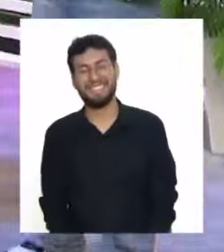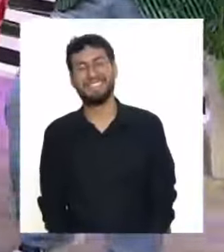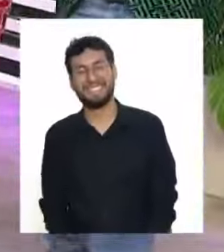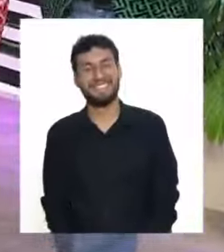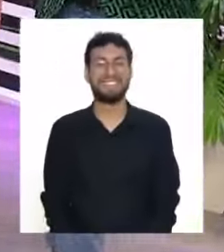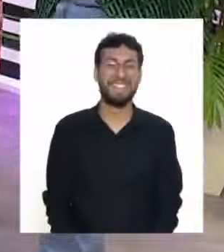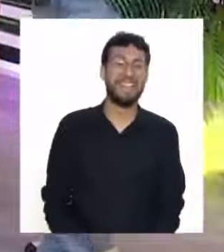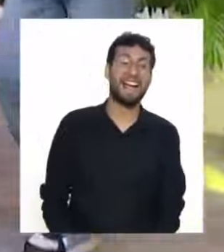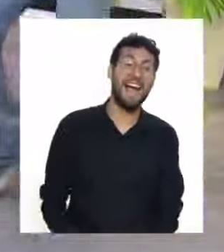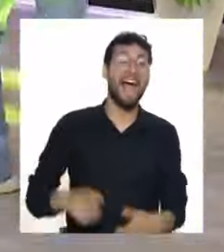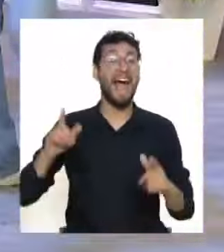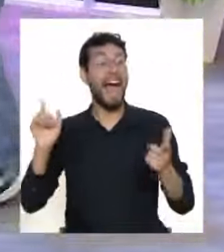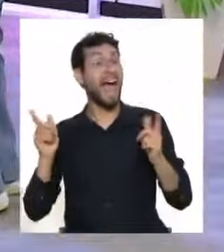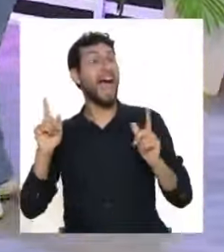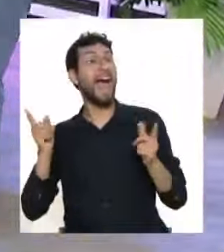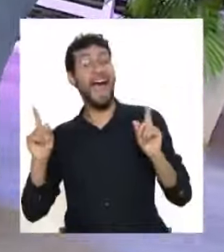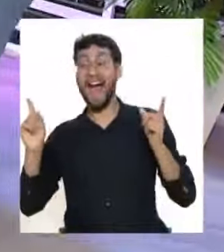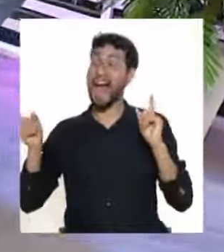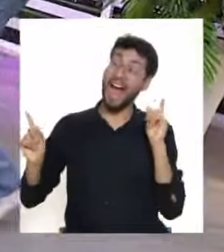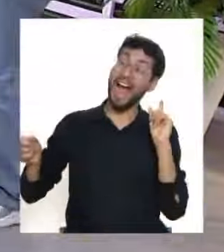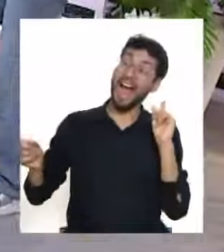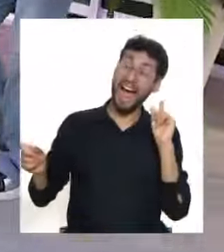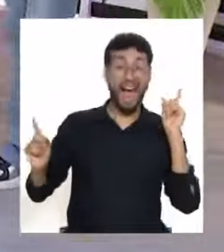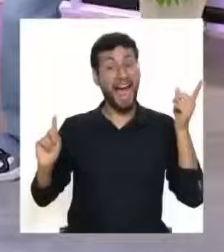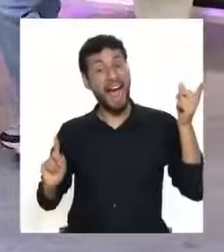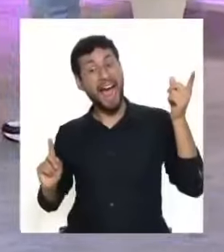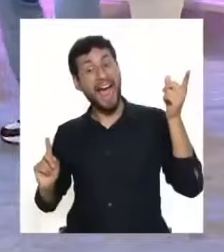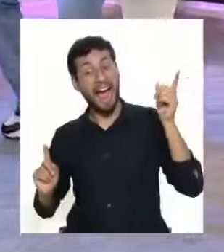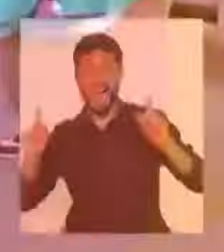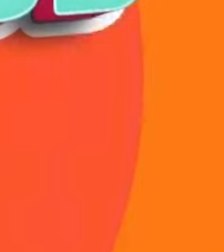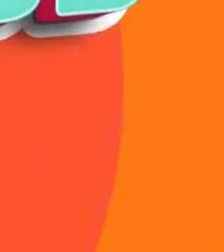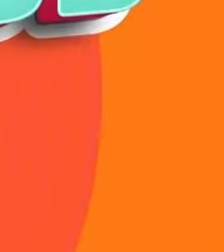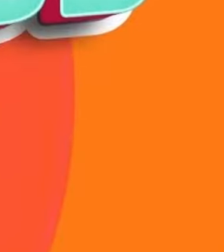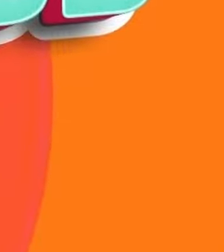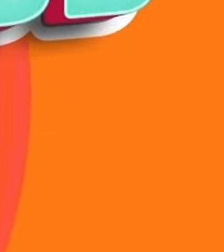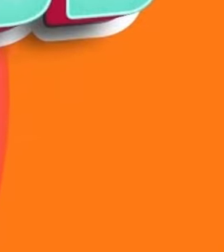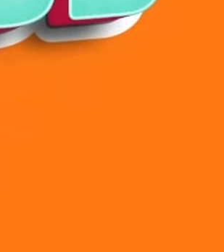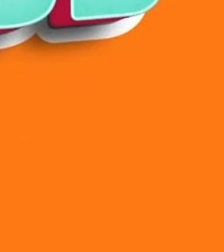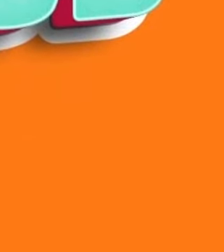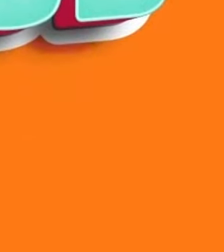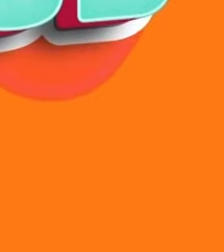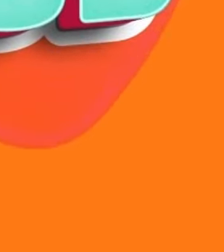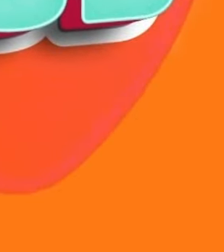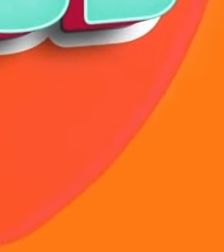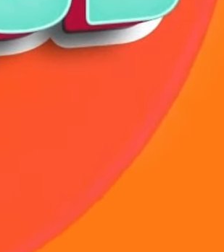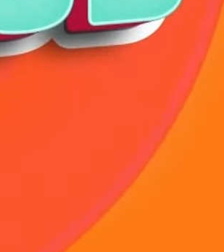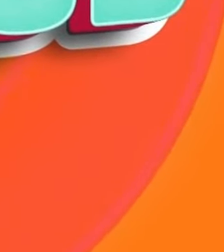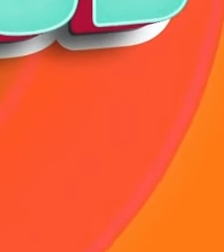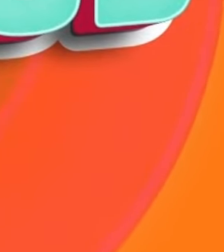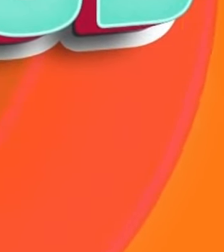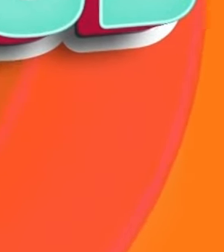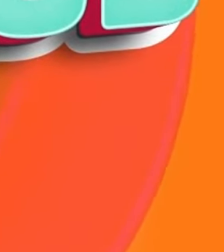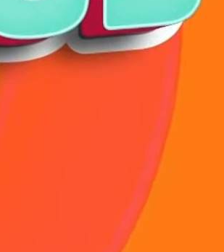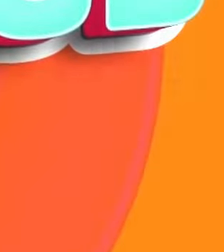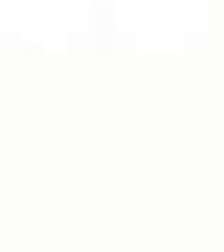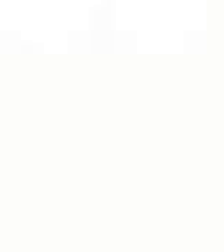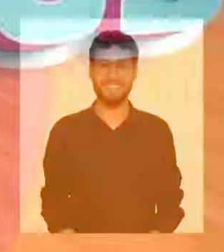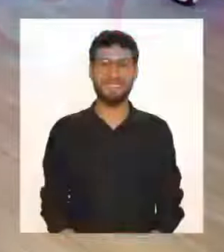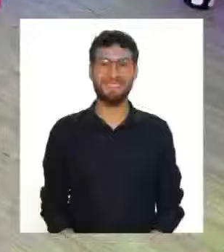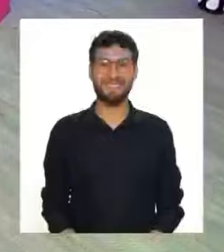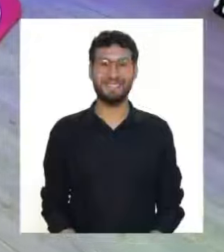Cuando te vi con él, agarrada de manos, mataste mi ilusión con tu traición, se murió el